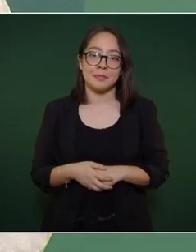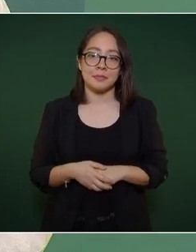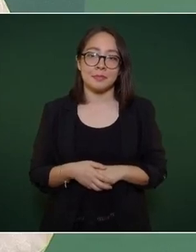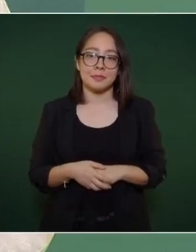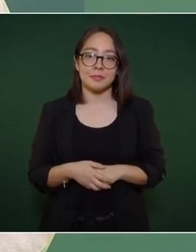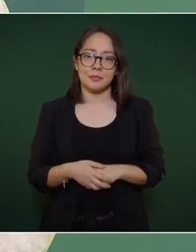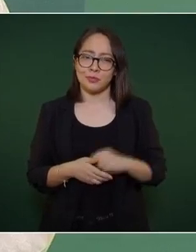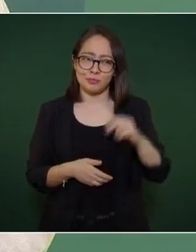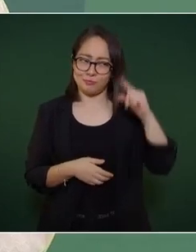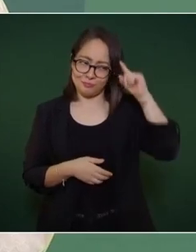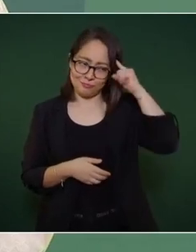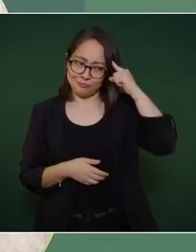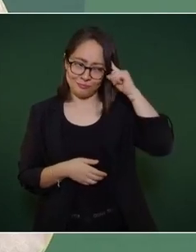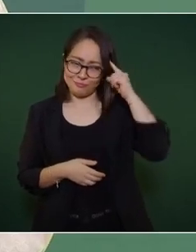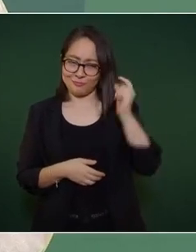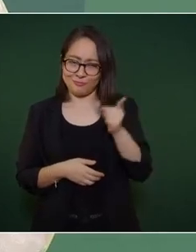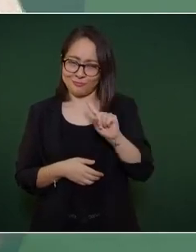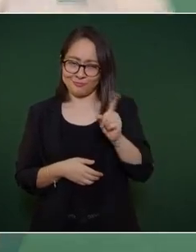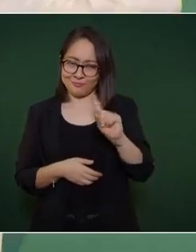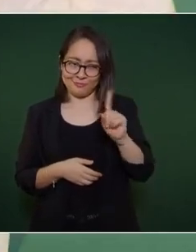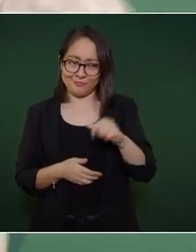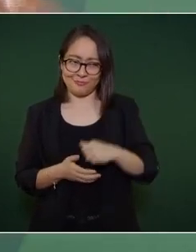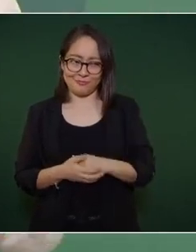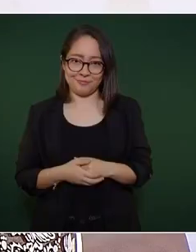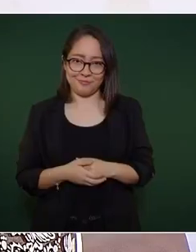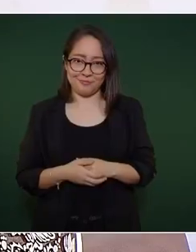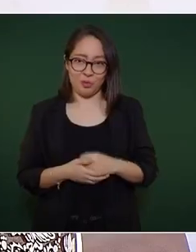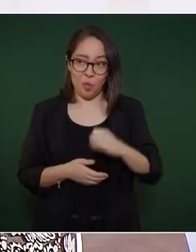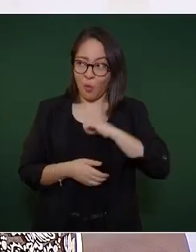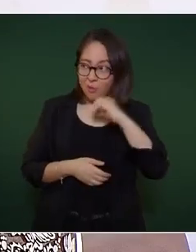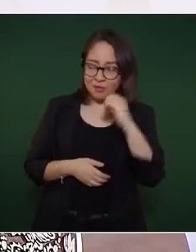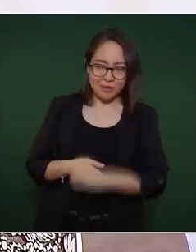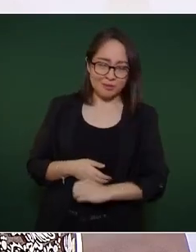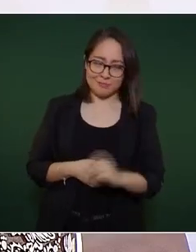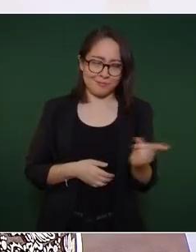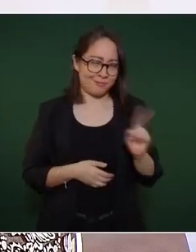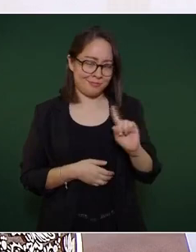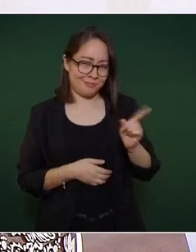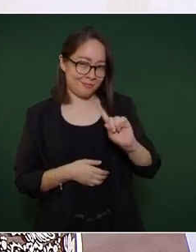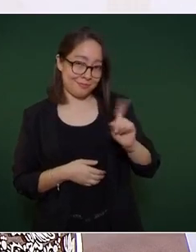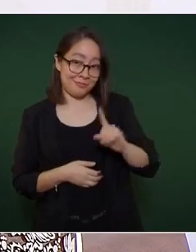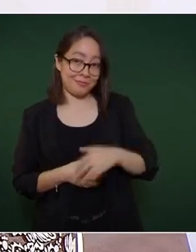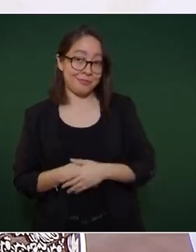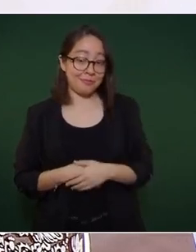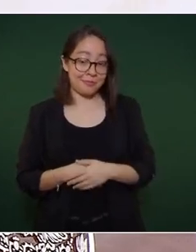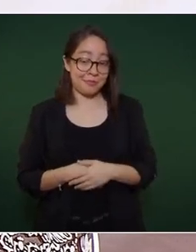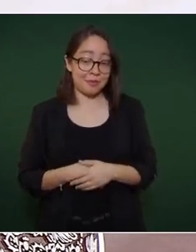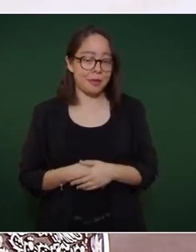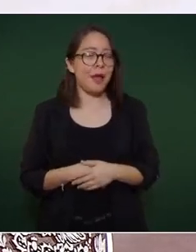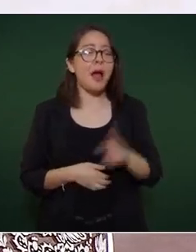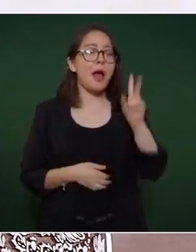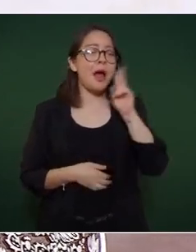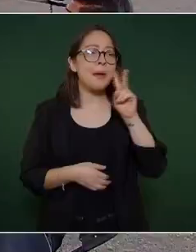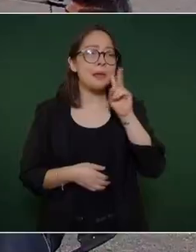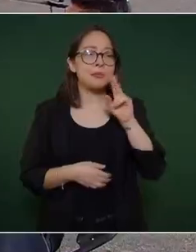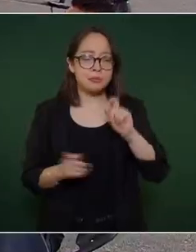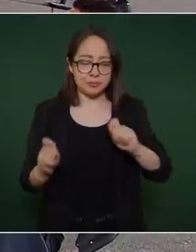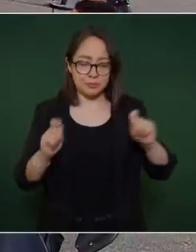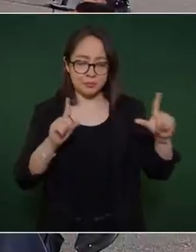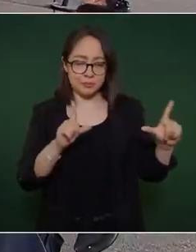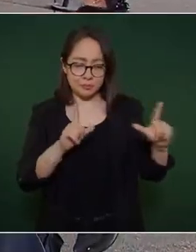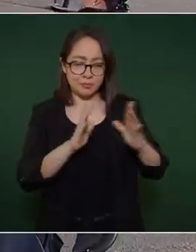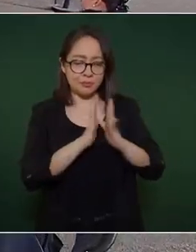que no hay que enojarse, ni mucho menos odiar. Pero ¿por qué no pones la encuesta otro ratito?